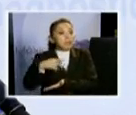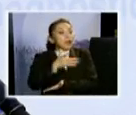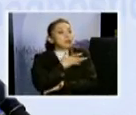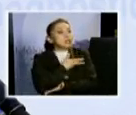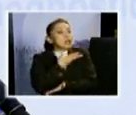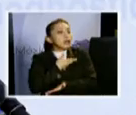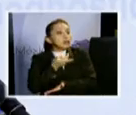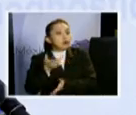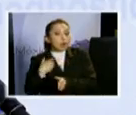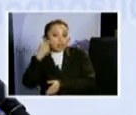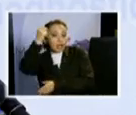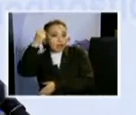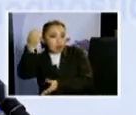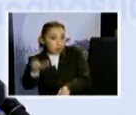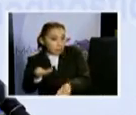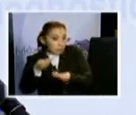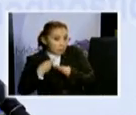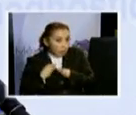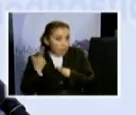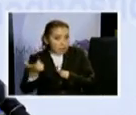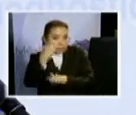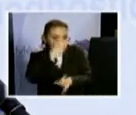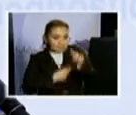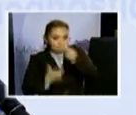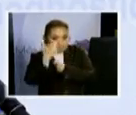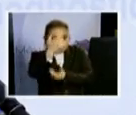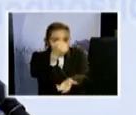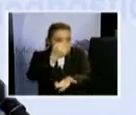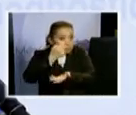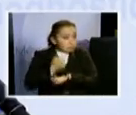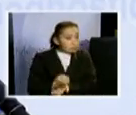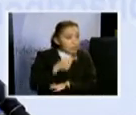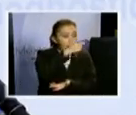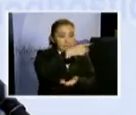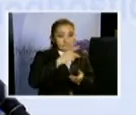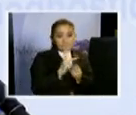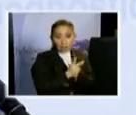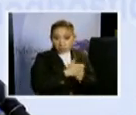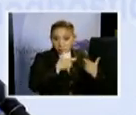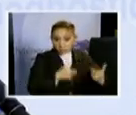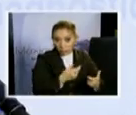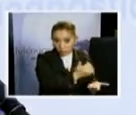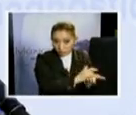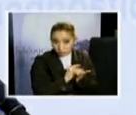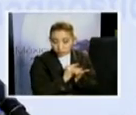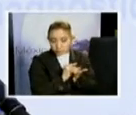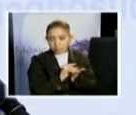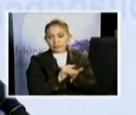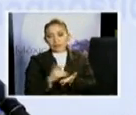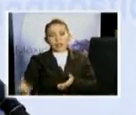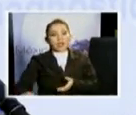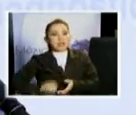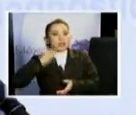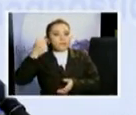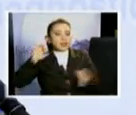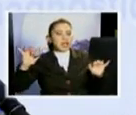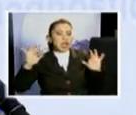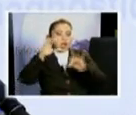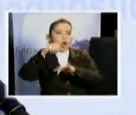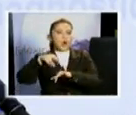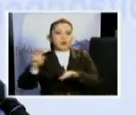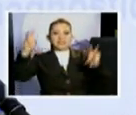el acceso a la tecnología y el financiamiento por parte de los países desarrollados. La Conferencia de Naciones Unidas